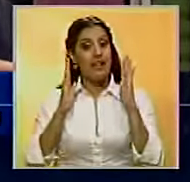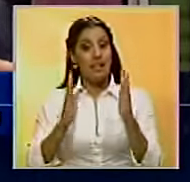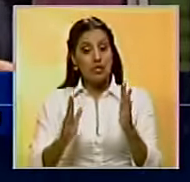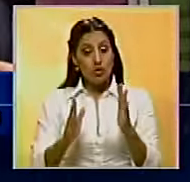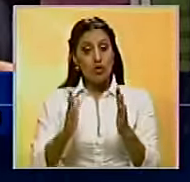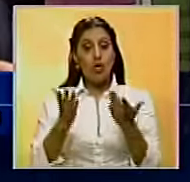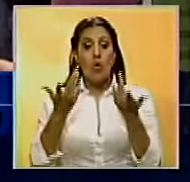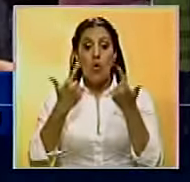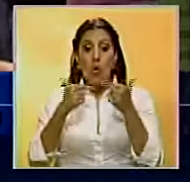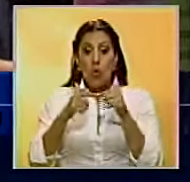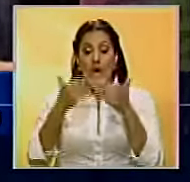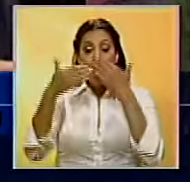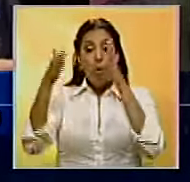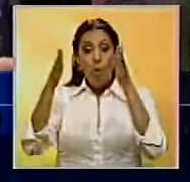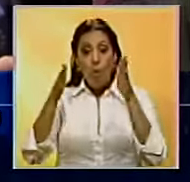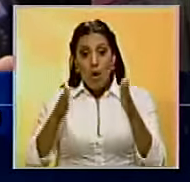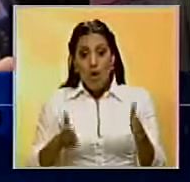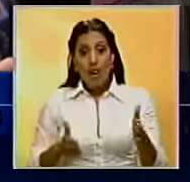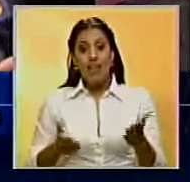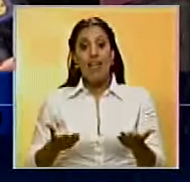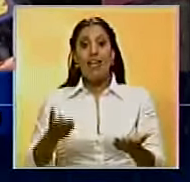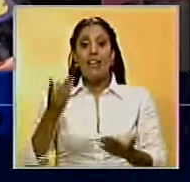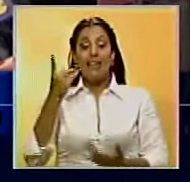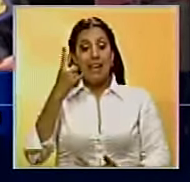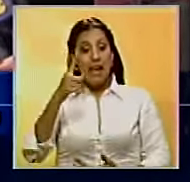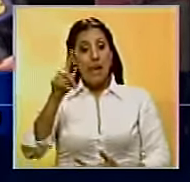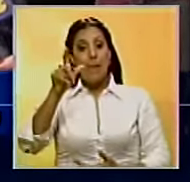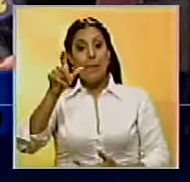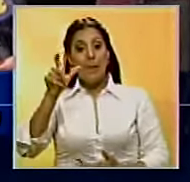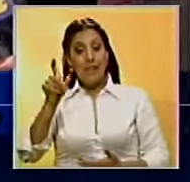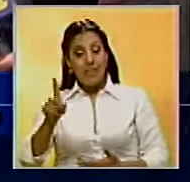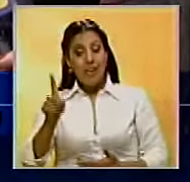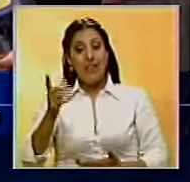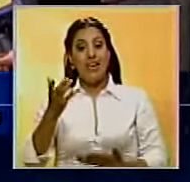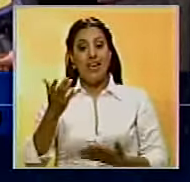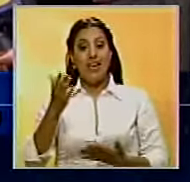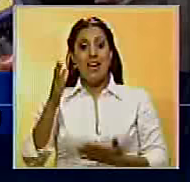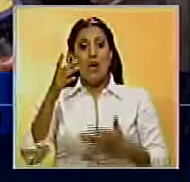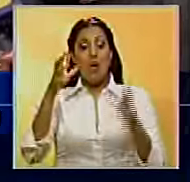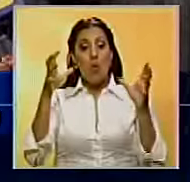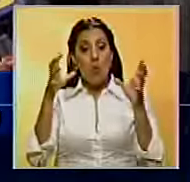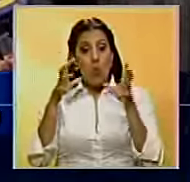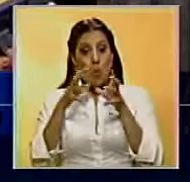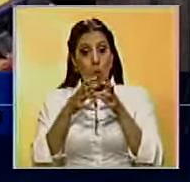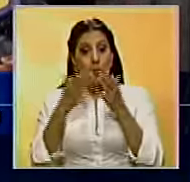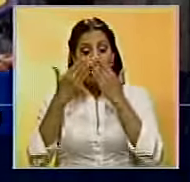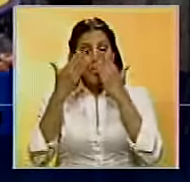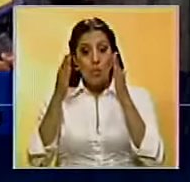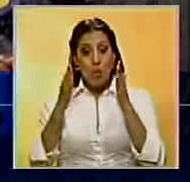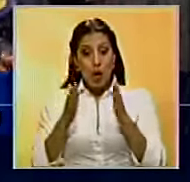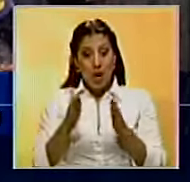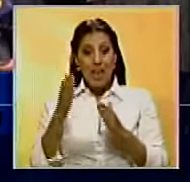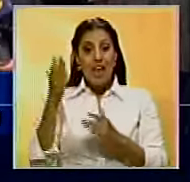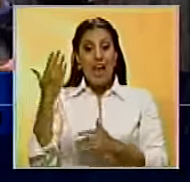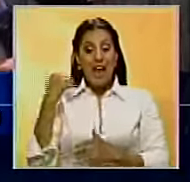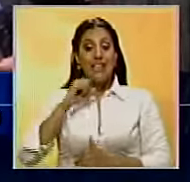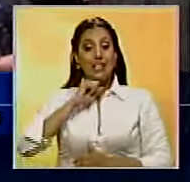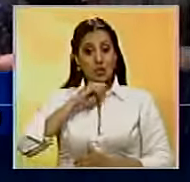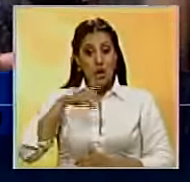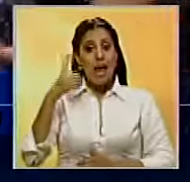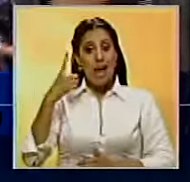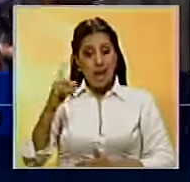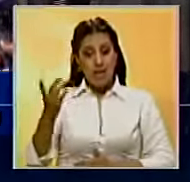los sitios escolares, que crean la brigada escolar como lo existía